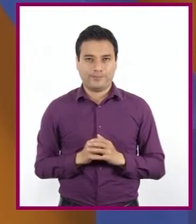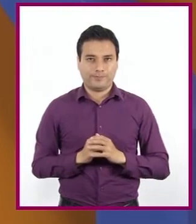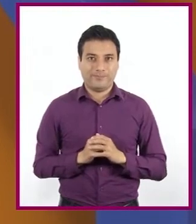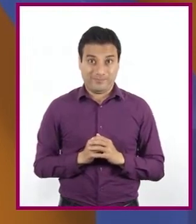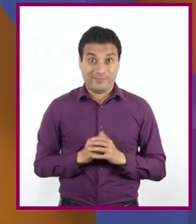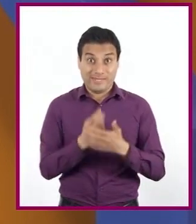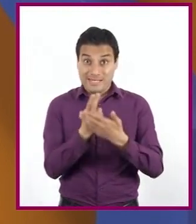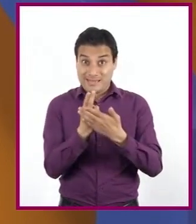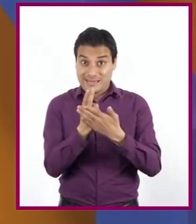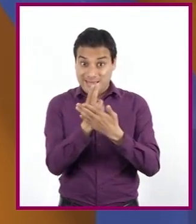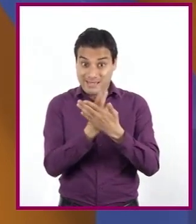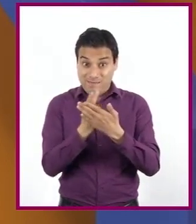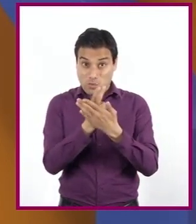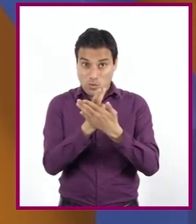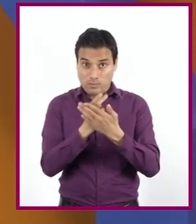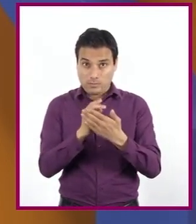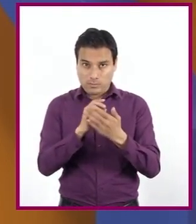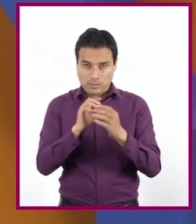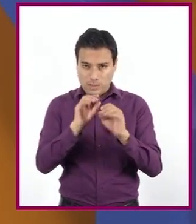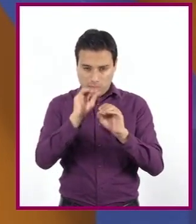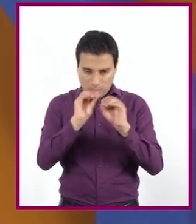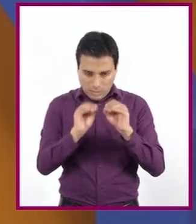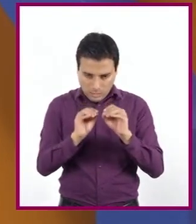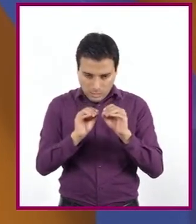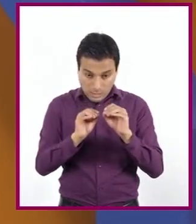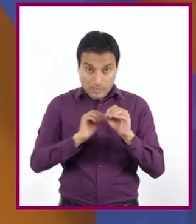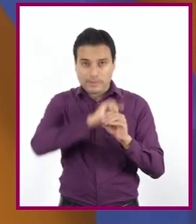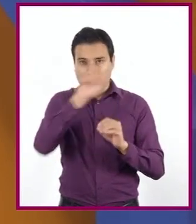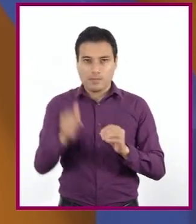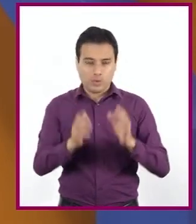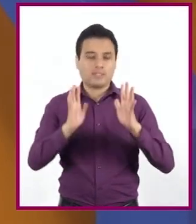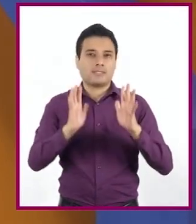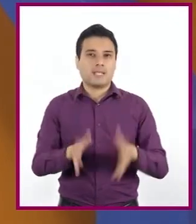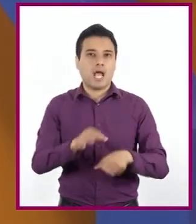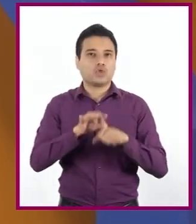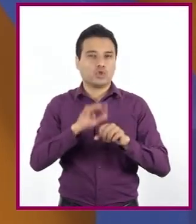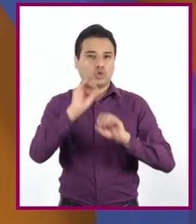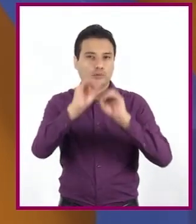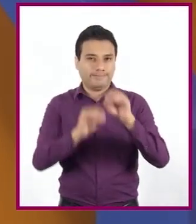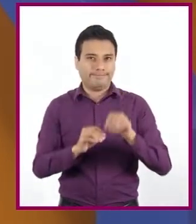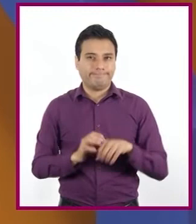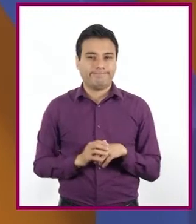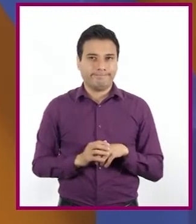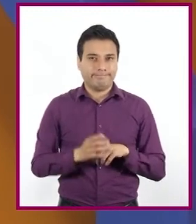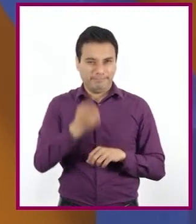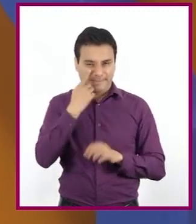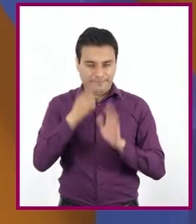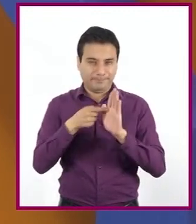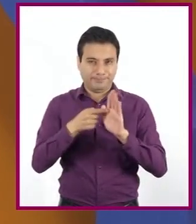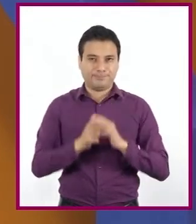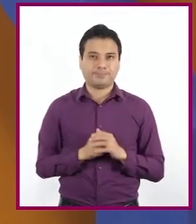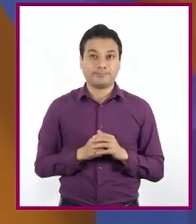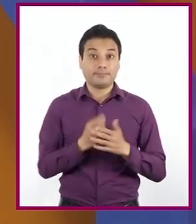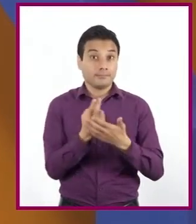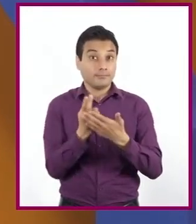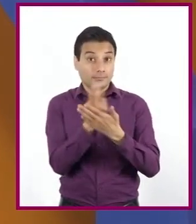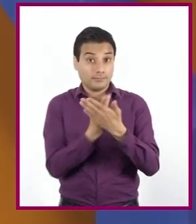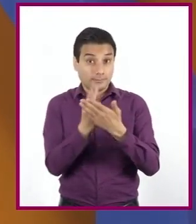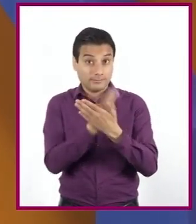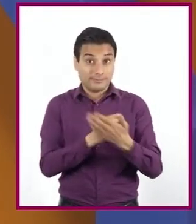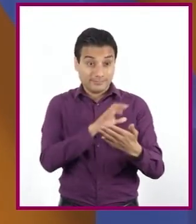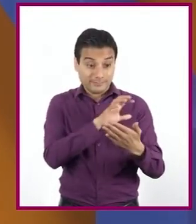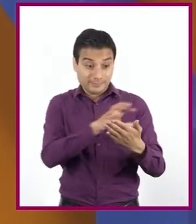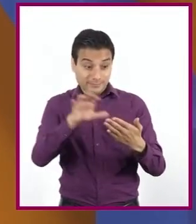un dibujo se puede comenzar la creación de su espacio escénico. Cada uno de los dibujos que